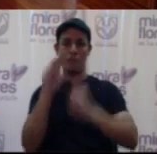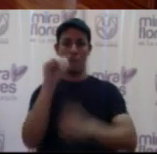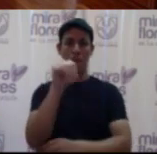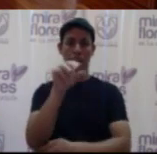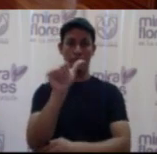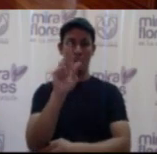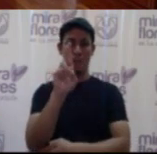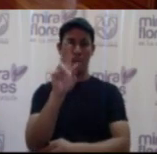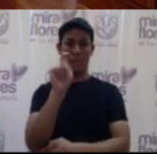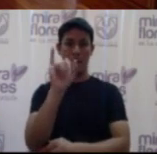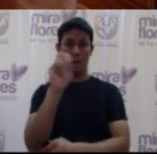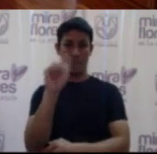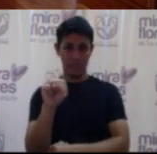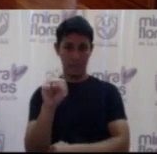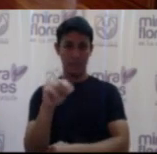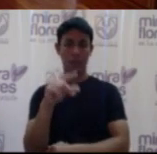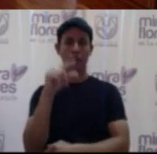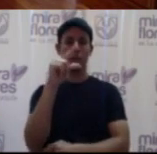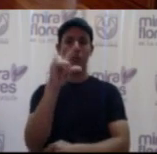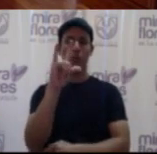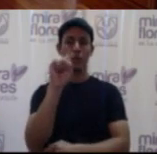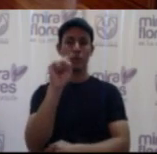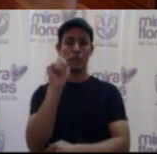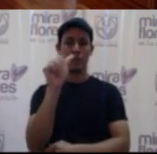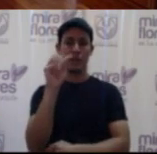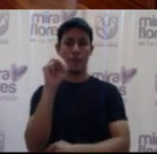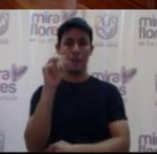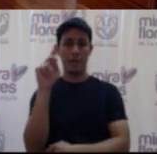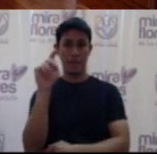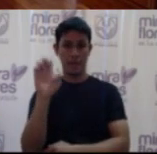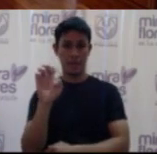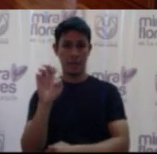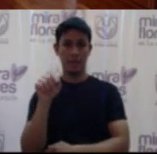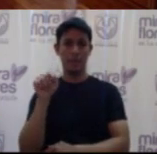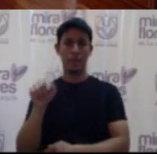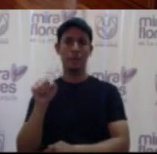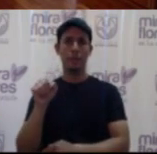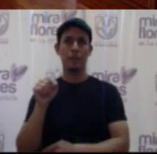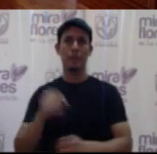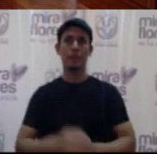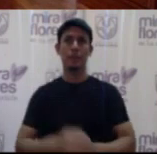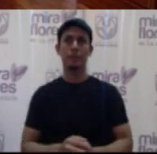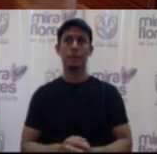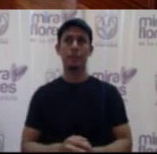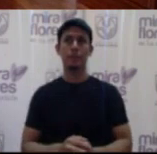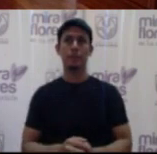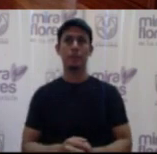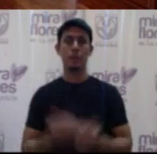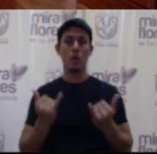Castro, que procedería a leer para su inclusión en la orden del día.